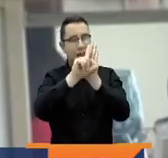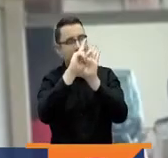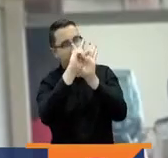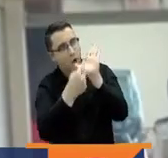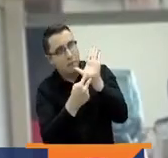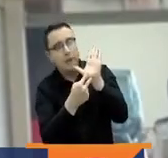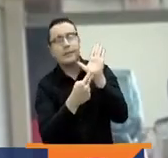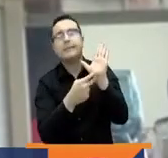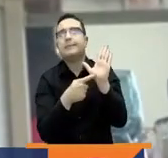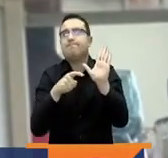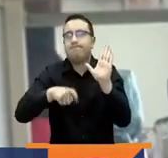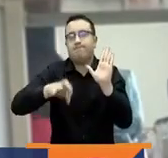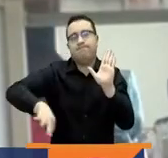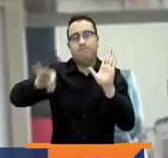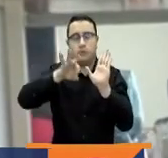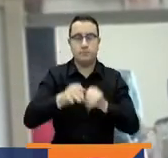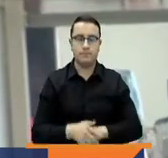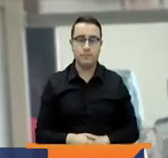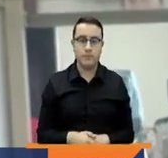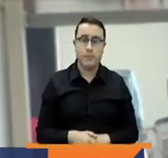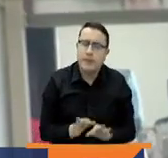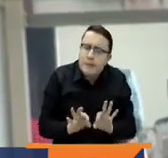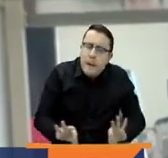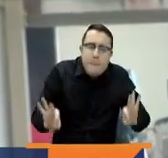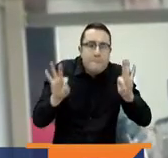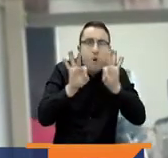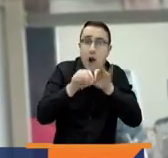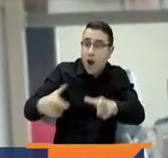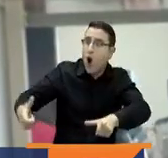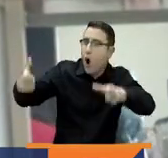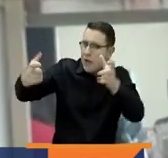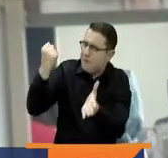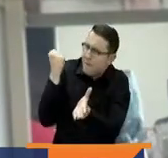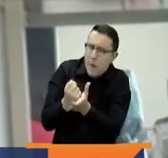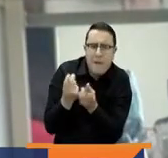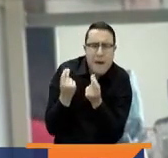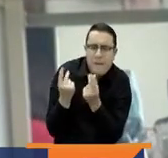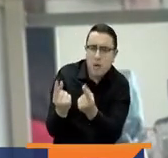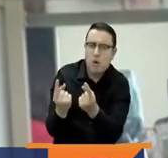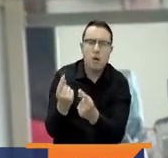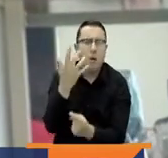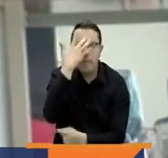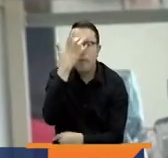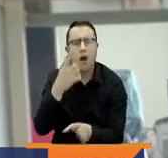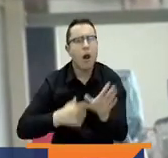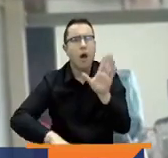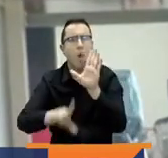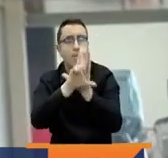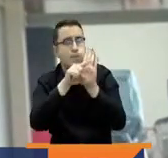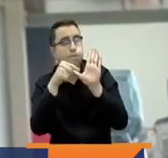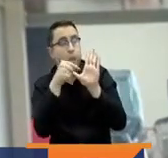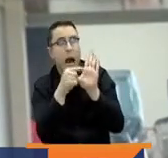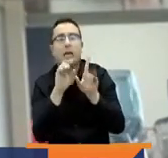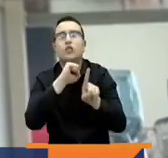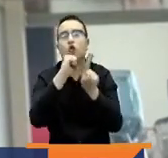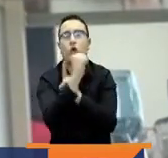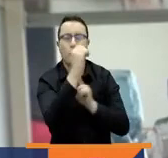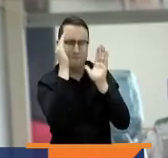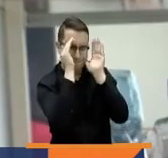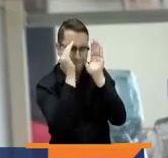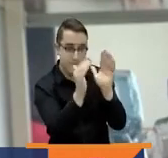Es sumamente importante la celeridad porque tiene componentes sociales y también el subsidio a la nómina. La